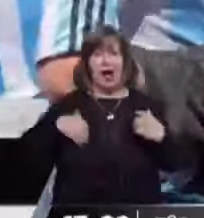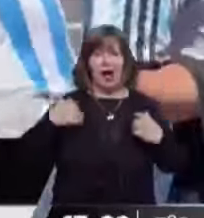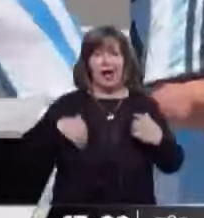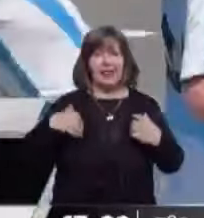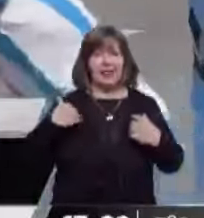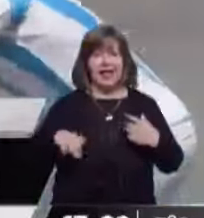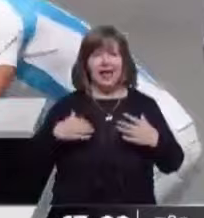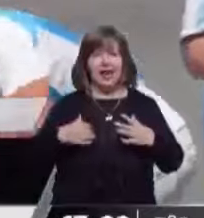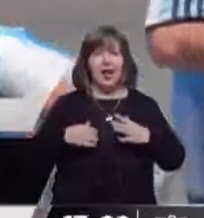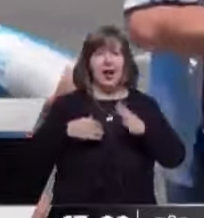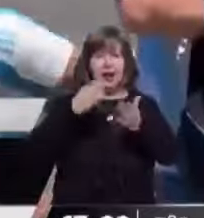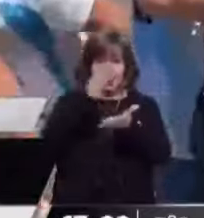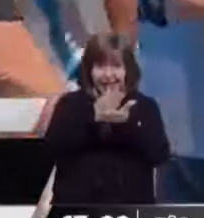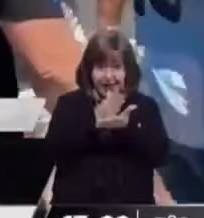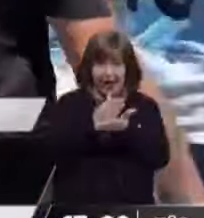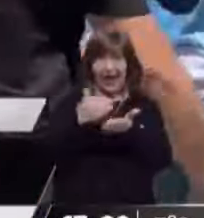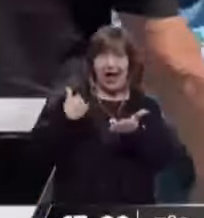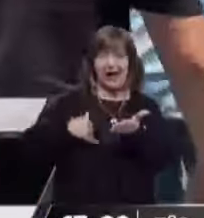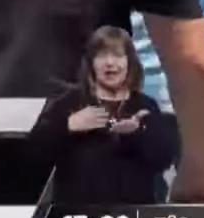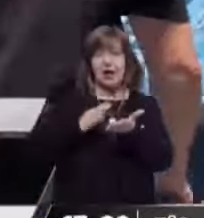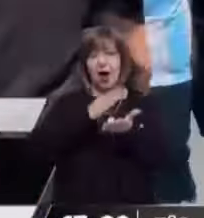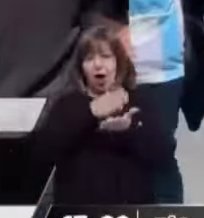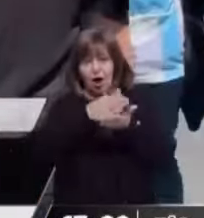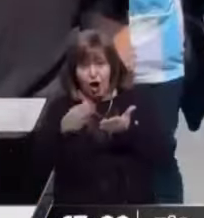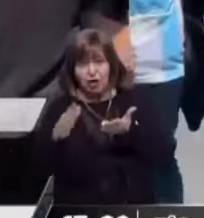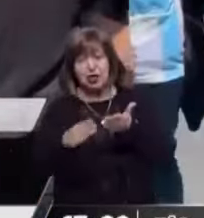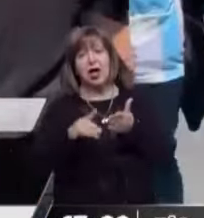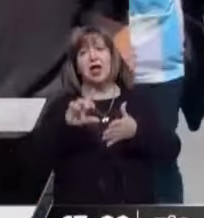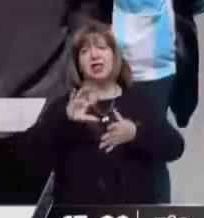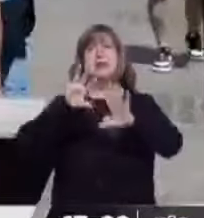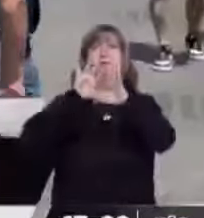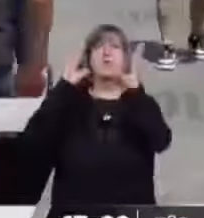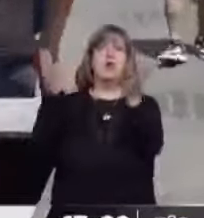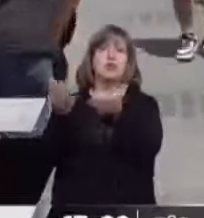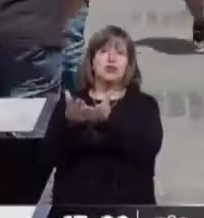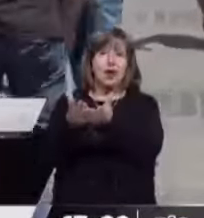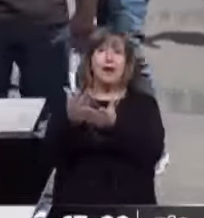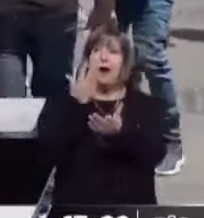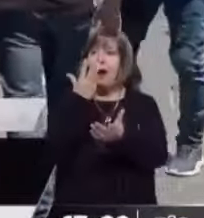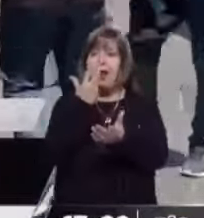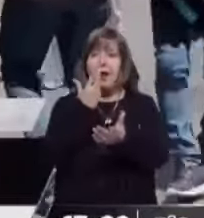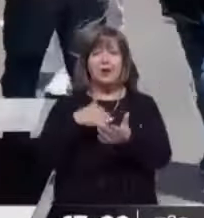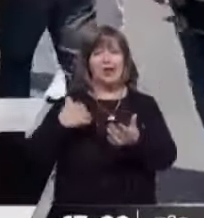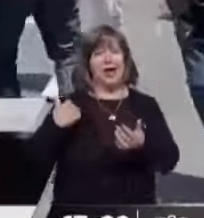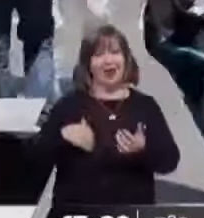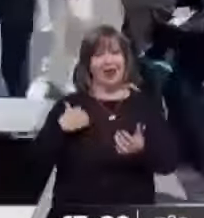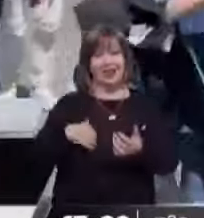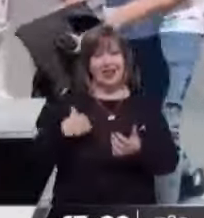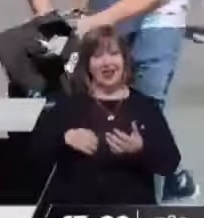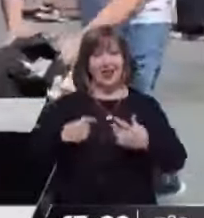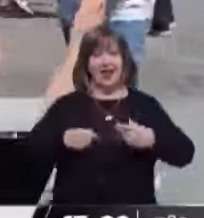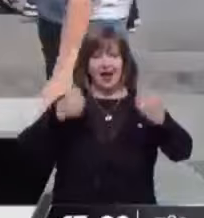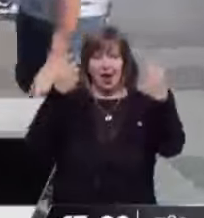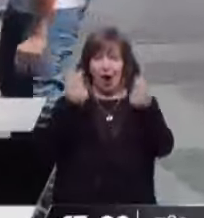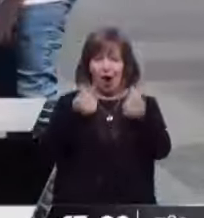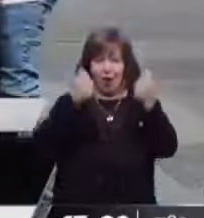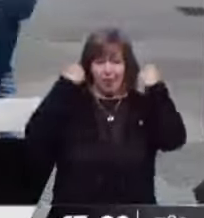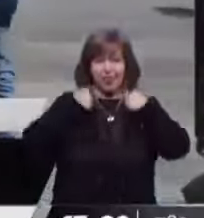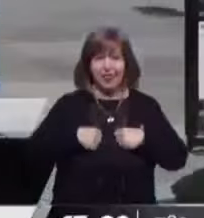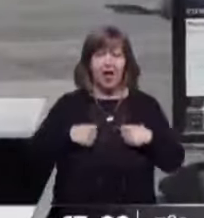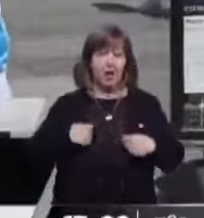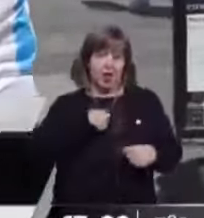mitad eran argentinos. Vamos a ver cuando nos acerquemos a las inmediaciones del estadio de